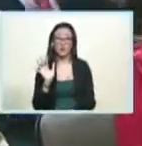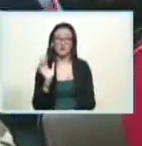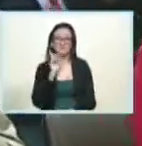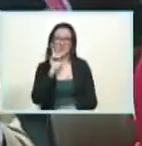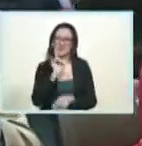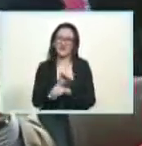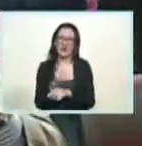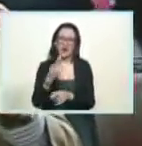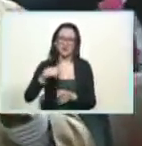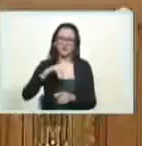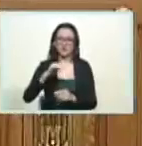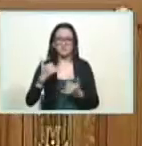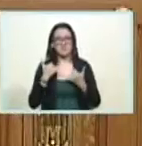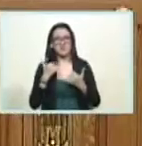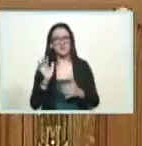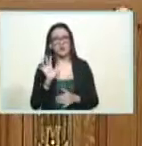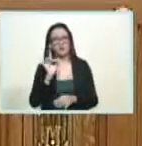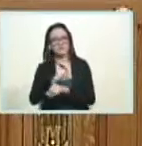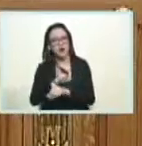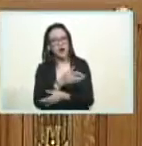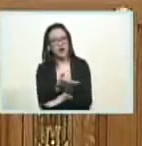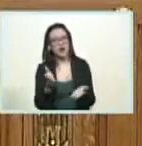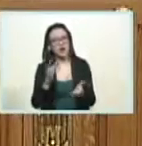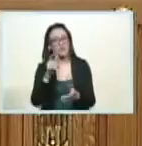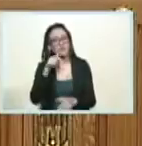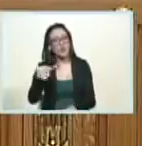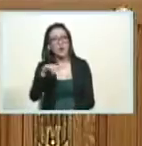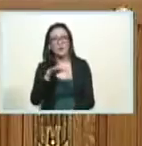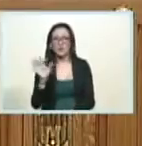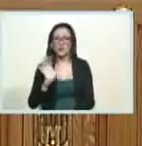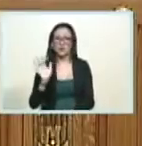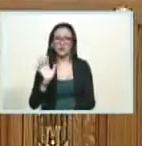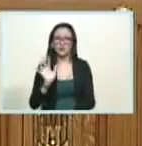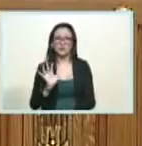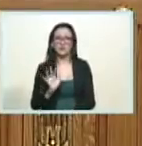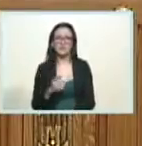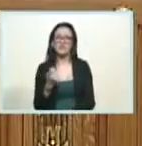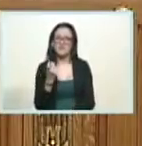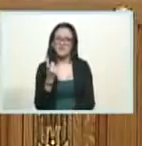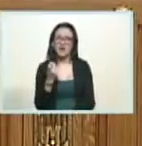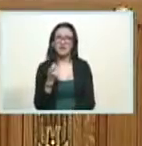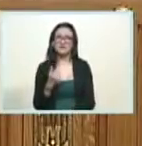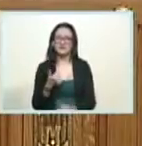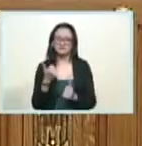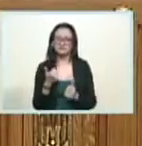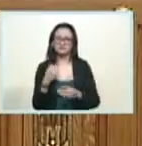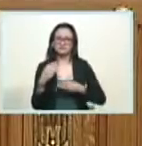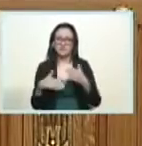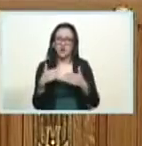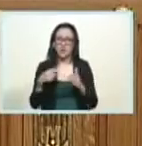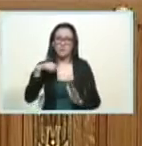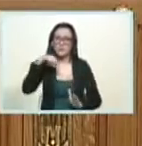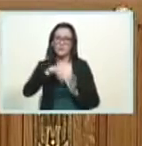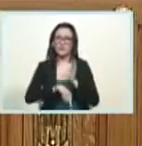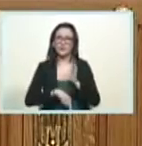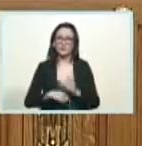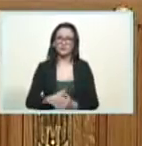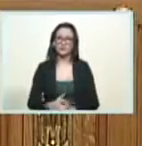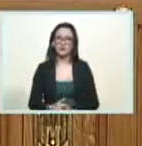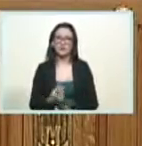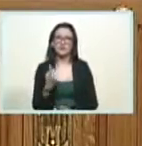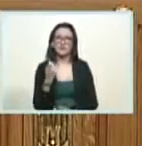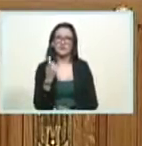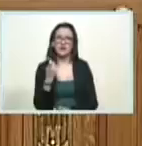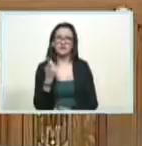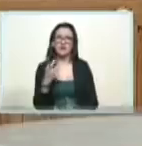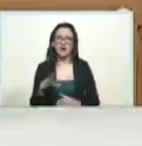caigamos a coba nosotros mismos, ni le caigamos a coba a nadie en este país. Hace falta una gran rectificación profunda. Hace